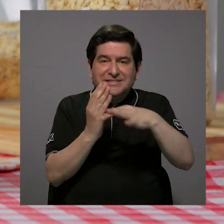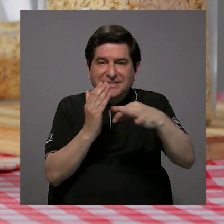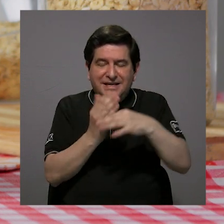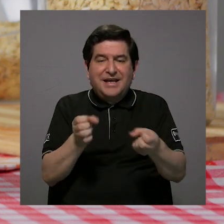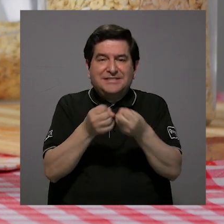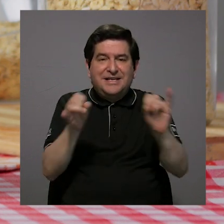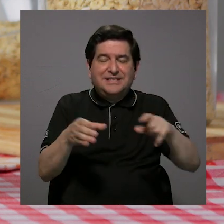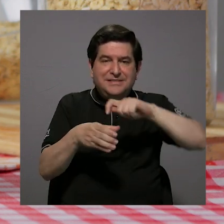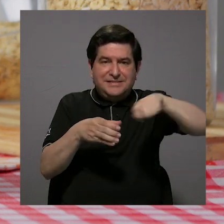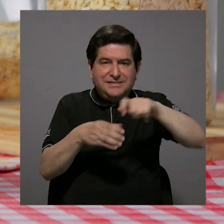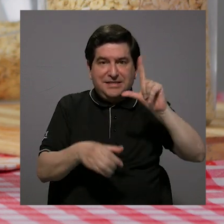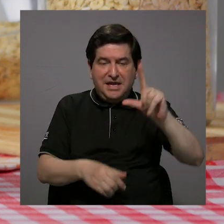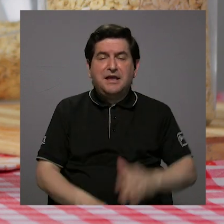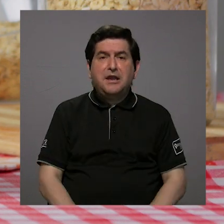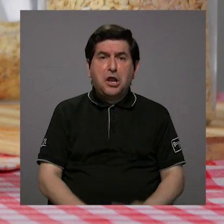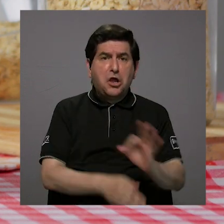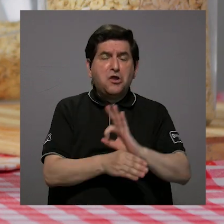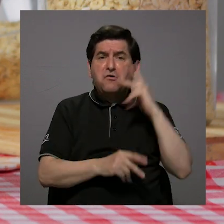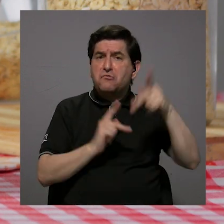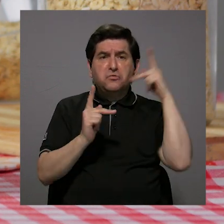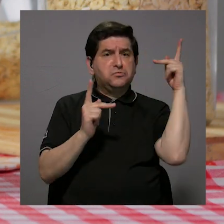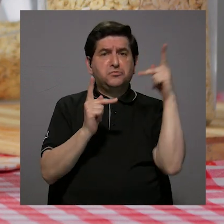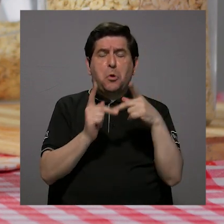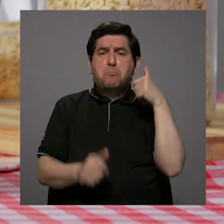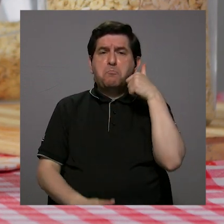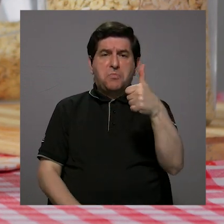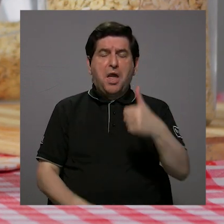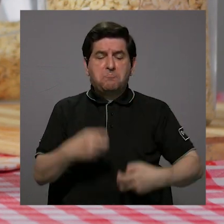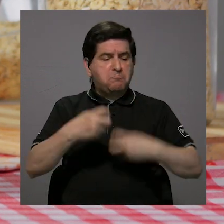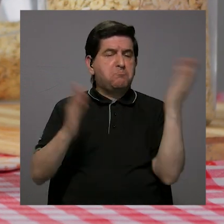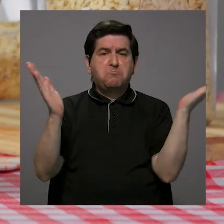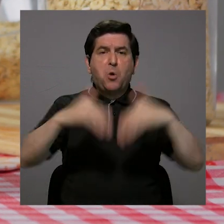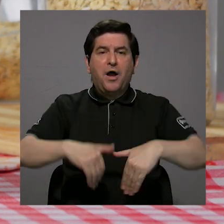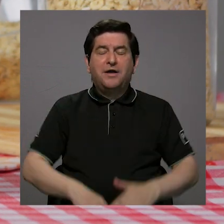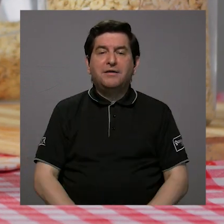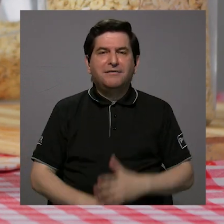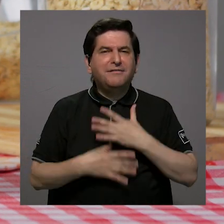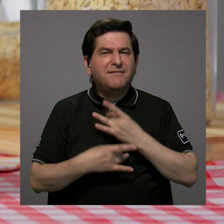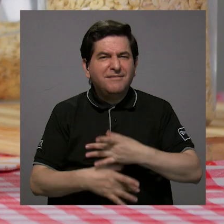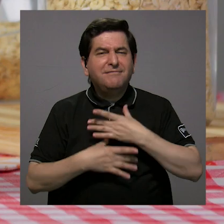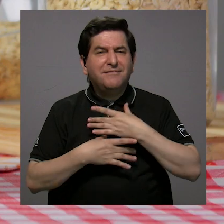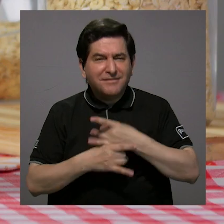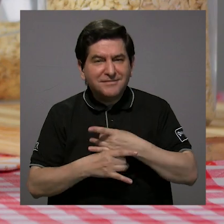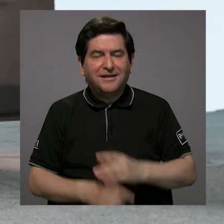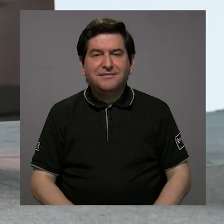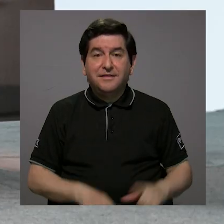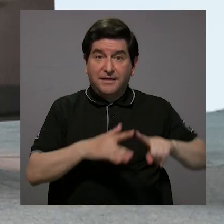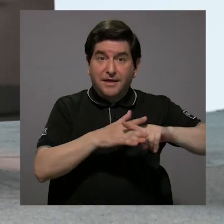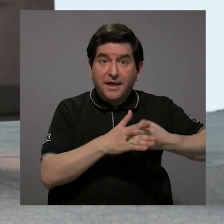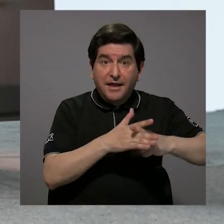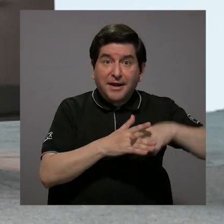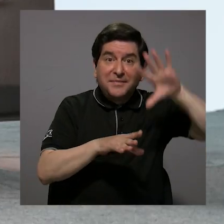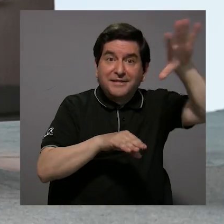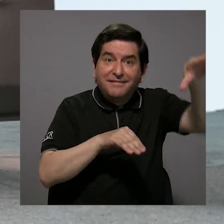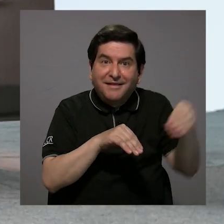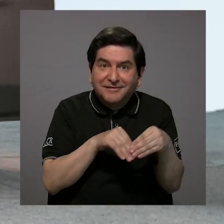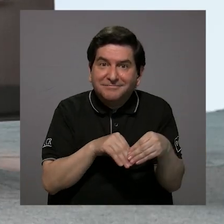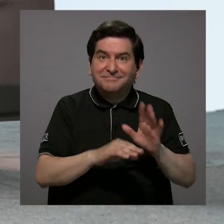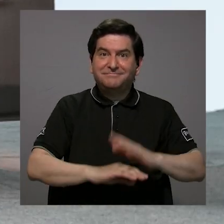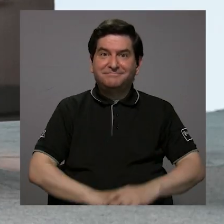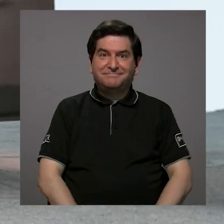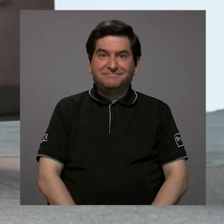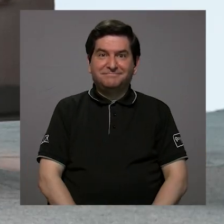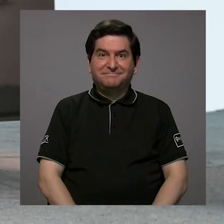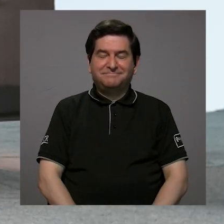descremada, deslactosada, y me funcionó perfectamente bien, no hubo problema. Qué interesante. Entonces es una herramienta extra,